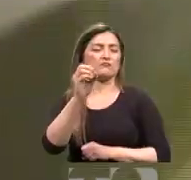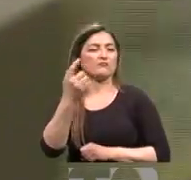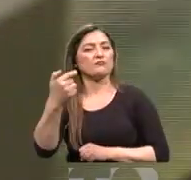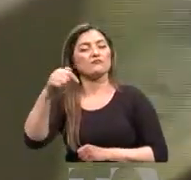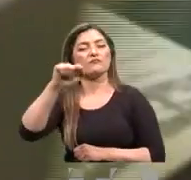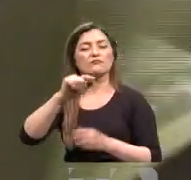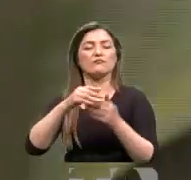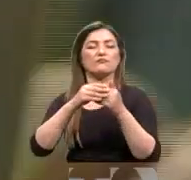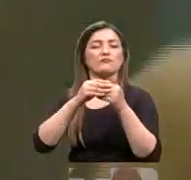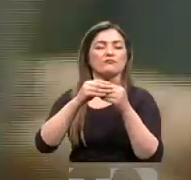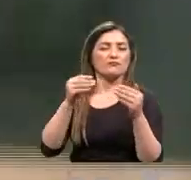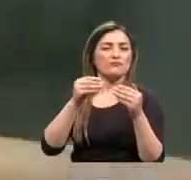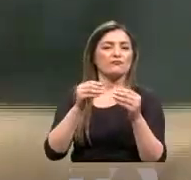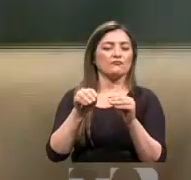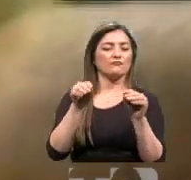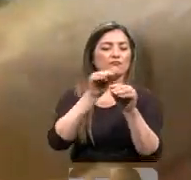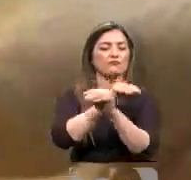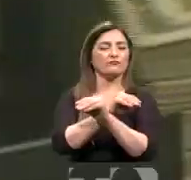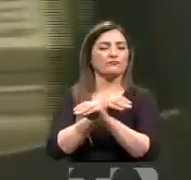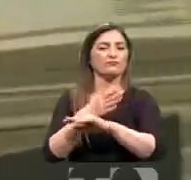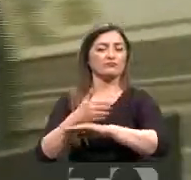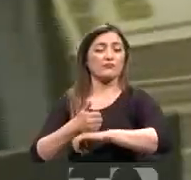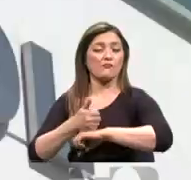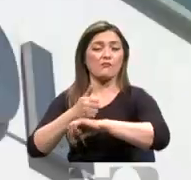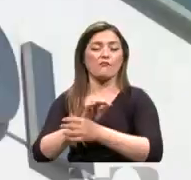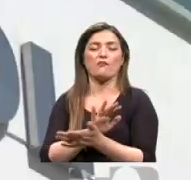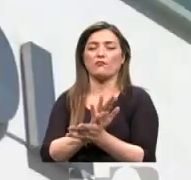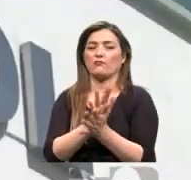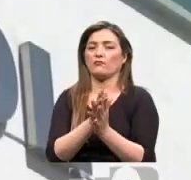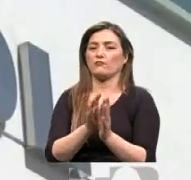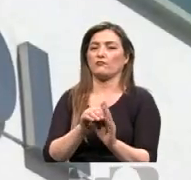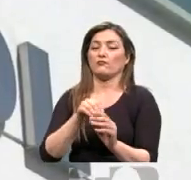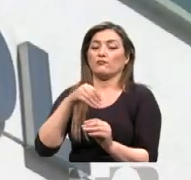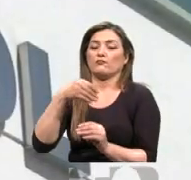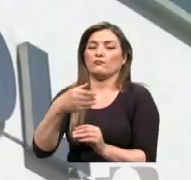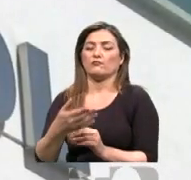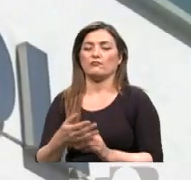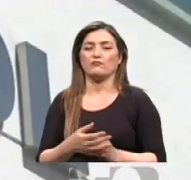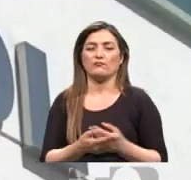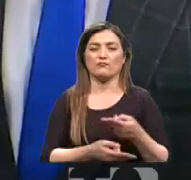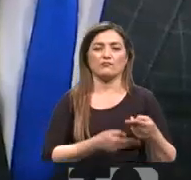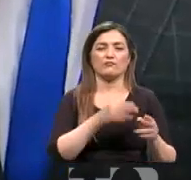por transacciones que se habrían realizado sin autorización por fuera del mercado